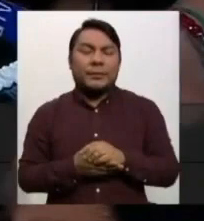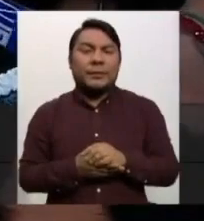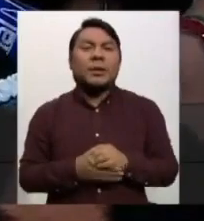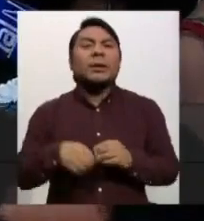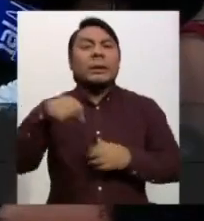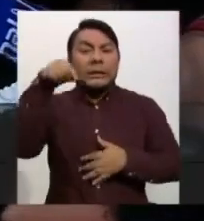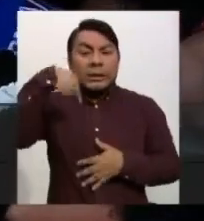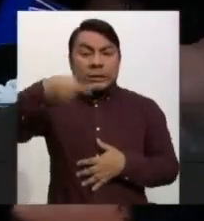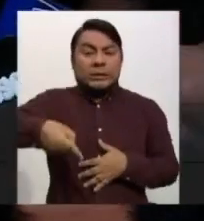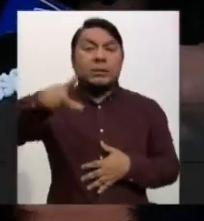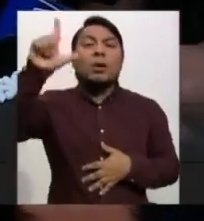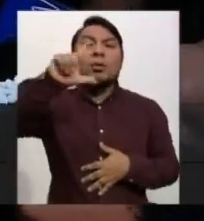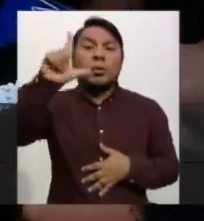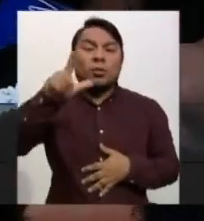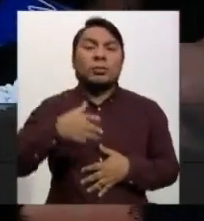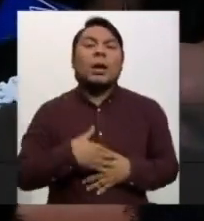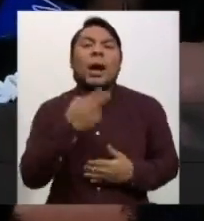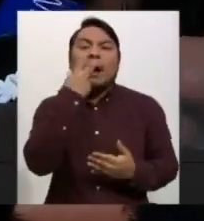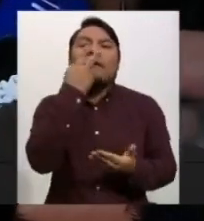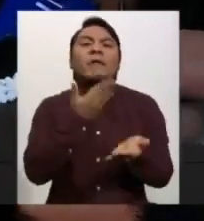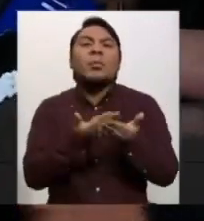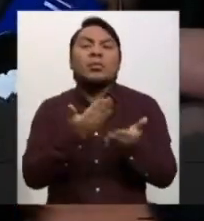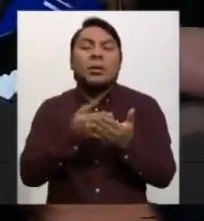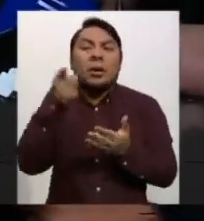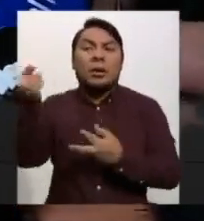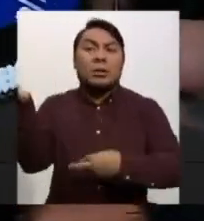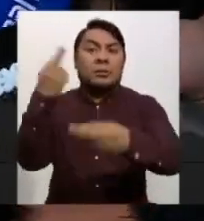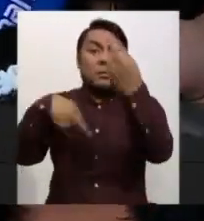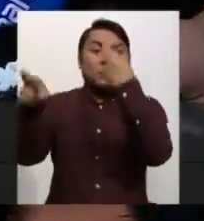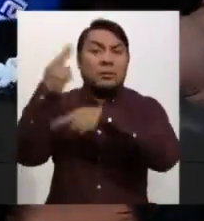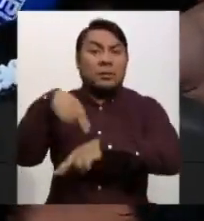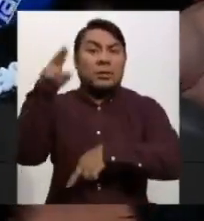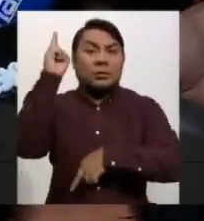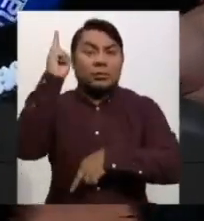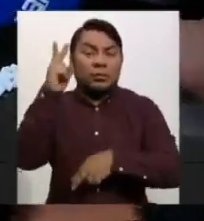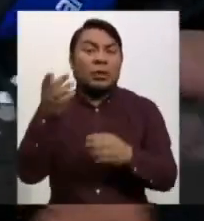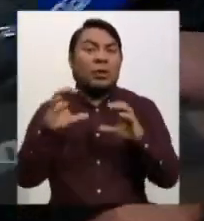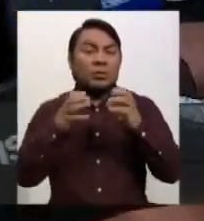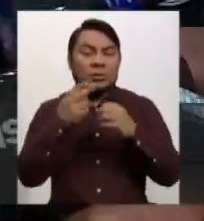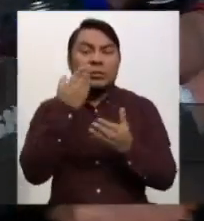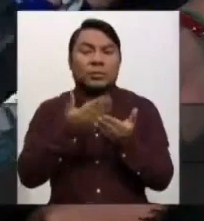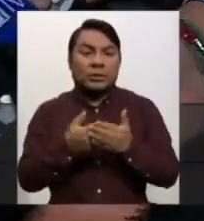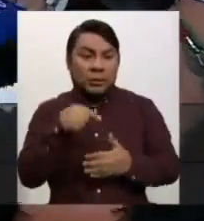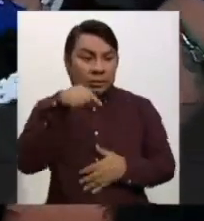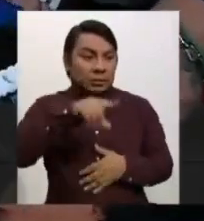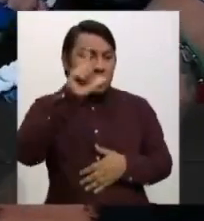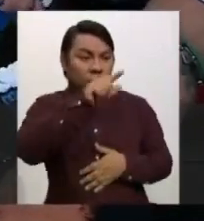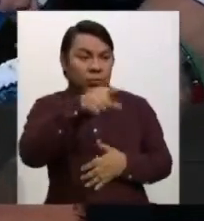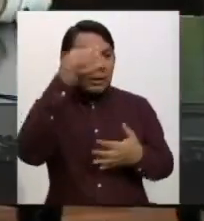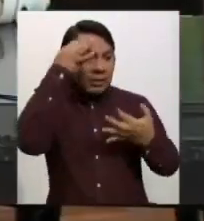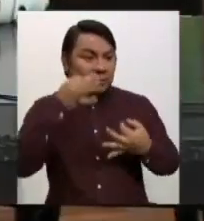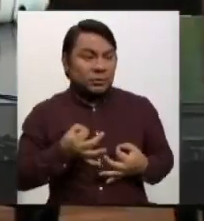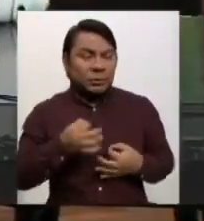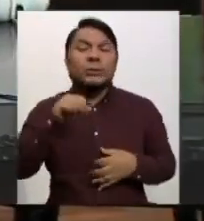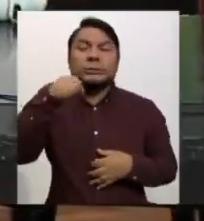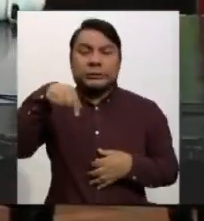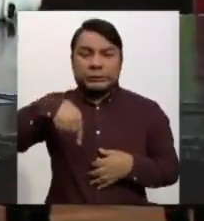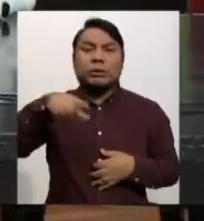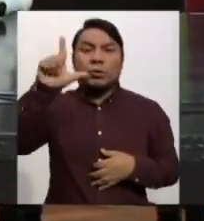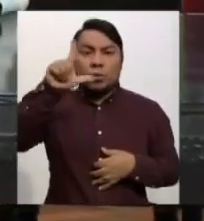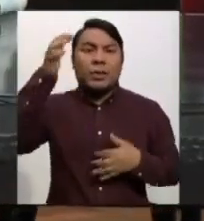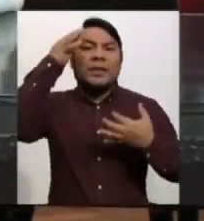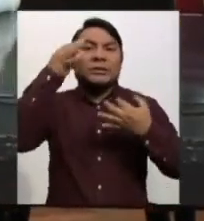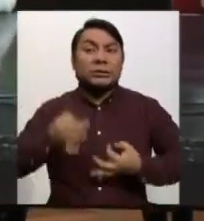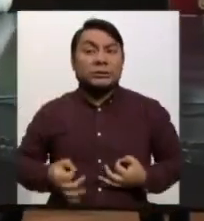es el índice de retorno de los docentes a las clases, ¿no? Este lunes se toma la decisión, entonces. Así es.